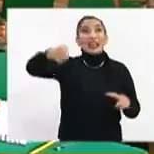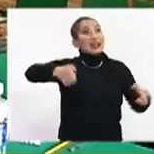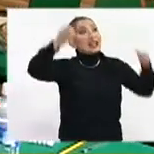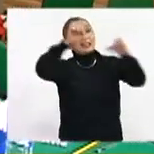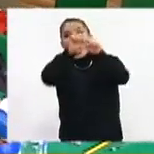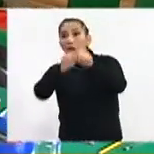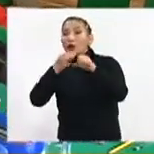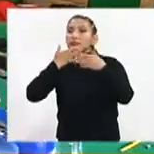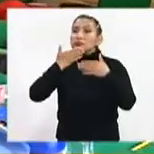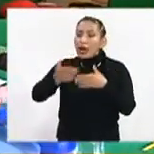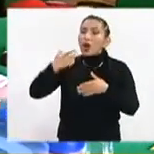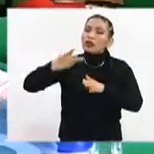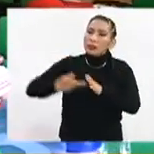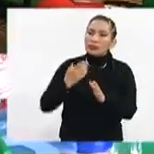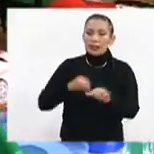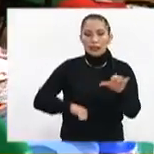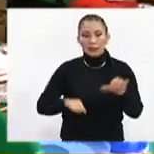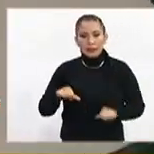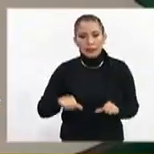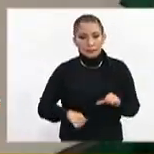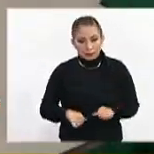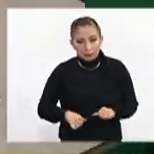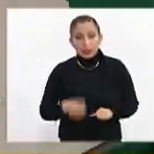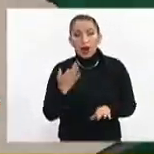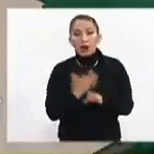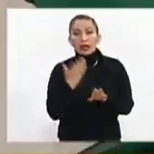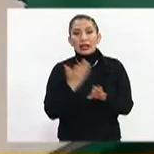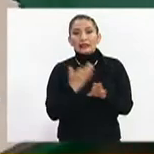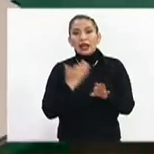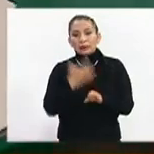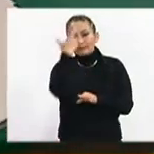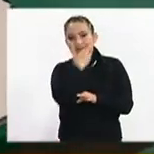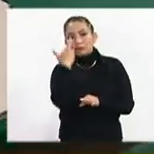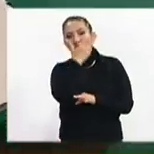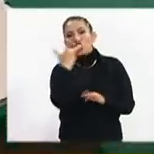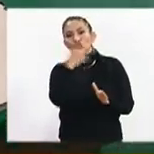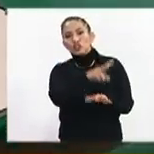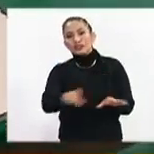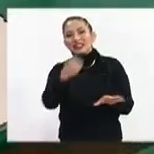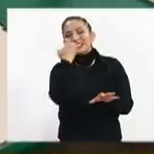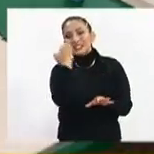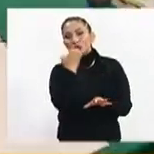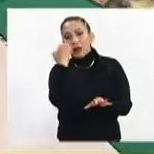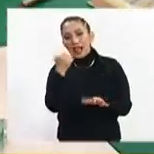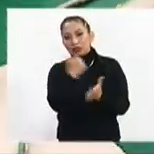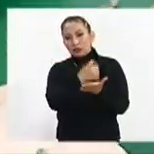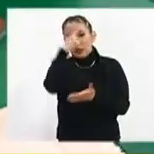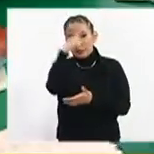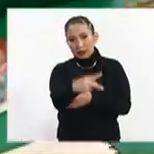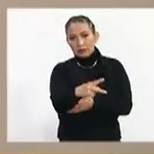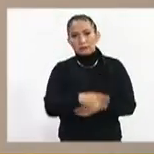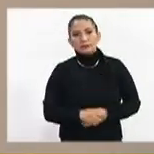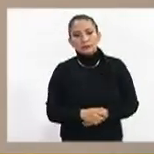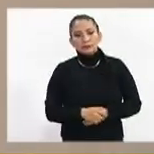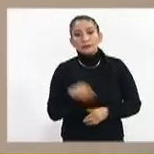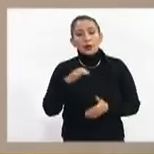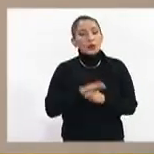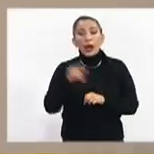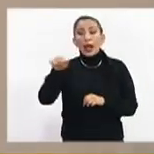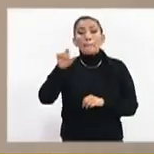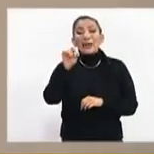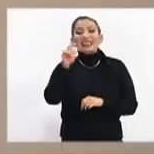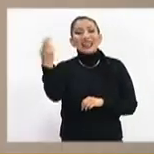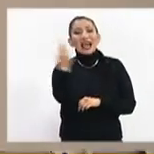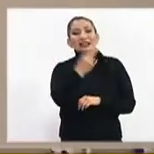instalaciones son aptas para retomar actividades. Hasta el momento se han revisado más de 800 escuelas en la Ciudad de México, de las cuales